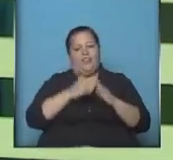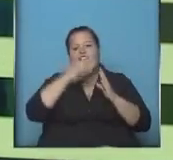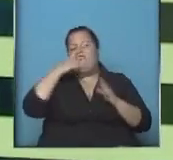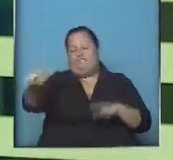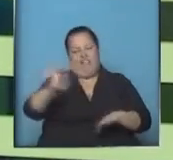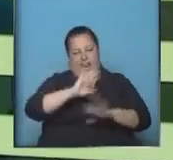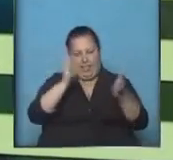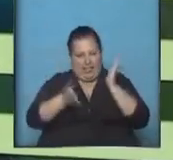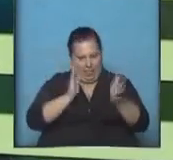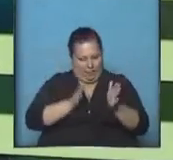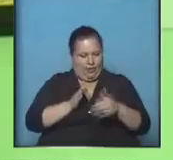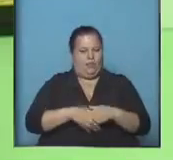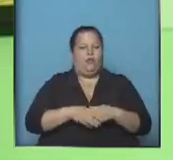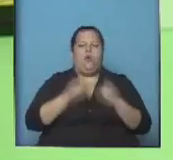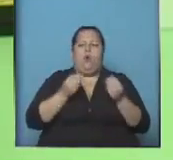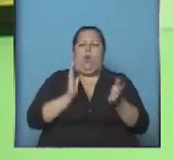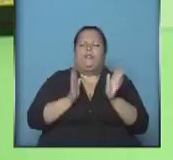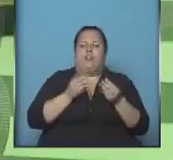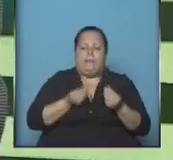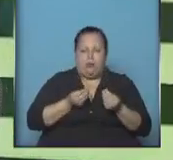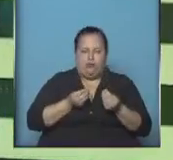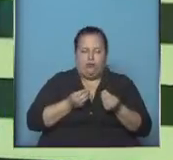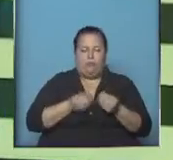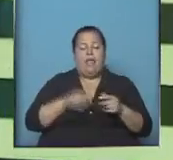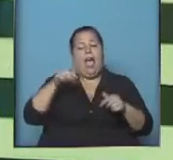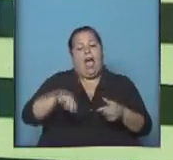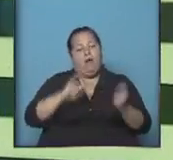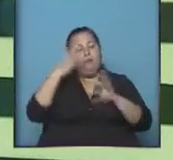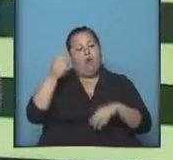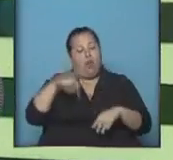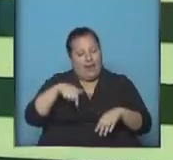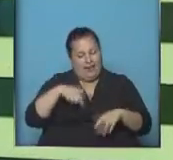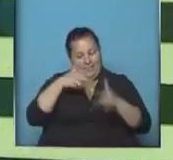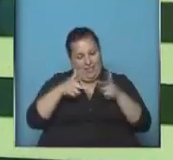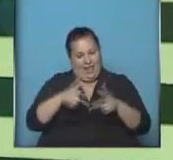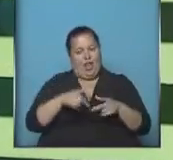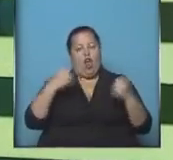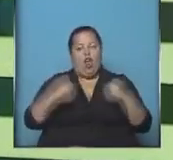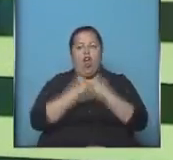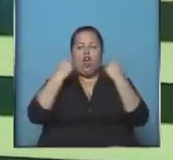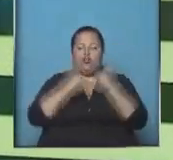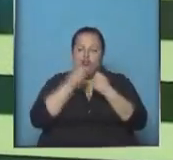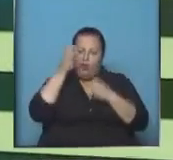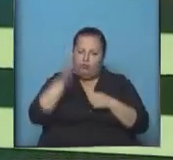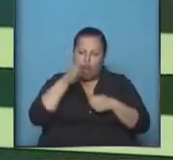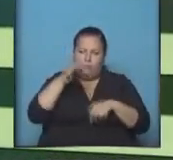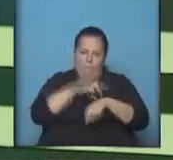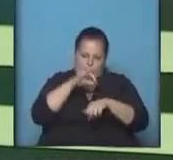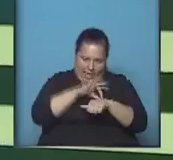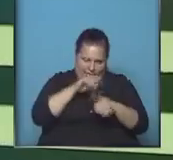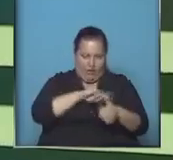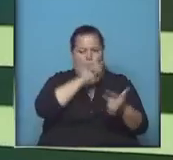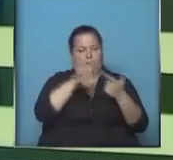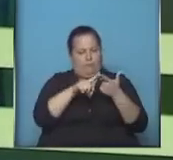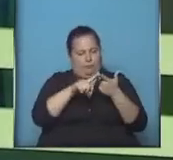final del tratamiento y cómo lo tratamos hoy porque tratamos primero como dijimos un control y prolijo control clínico